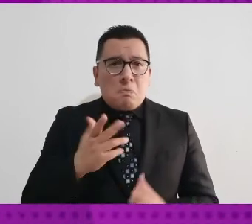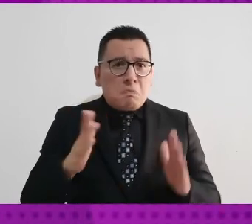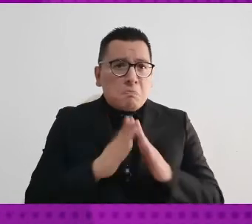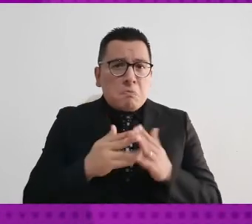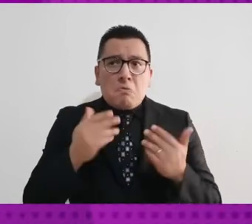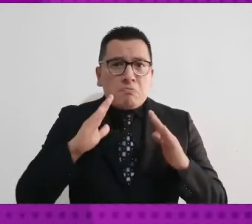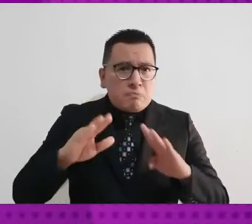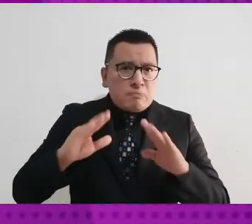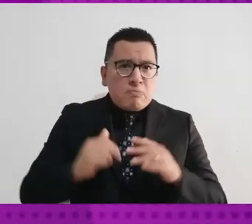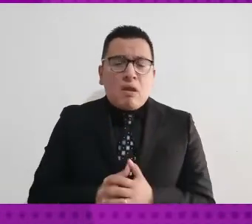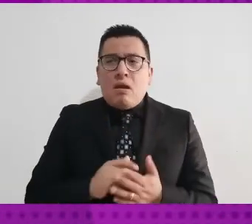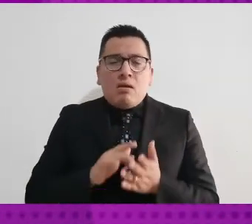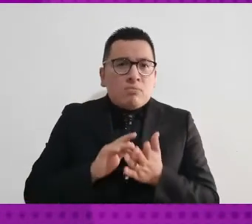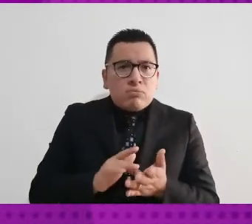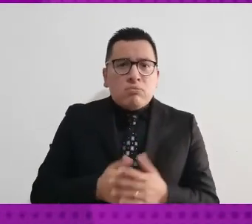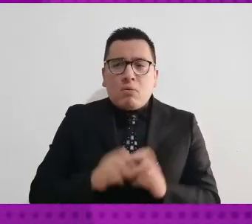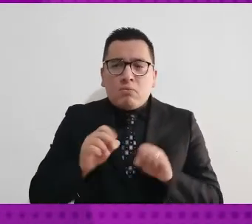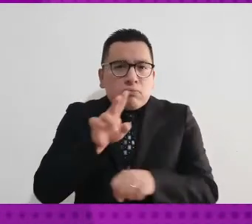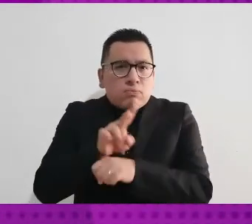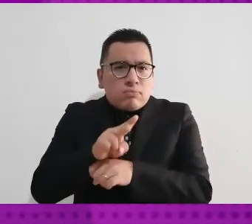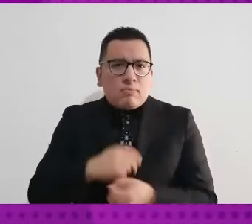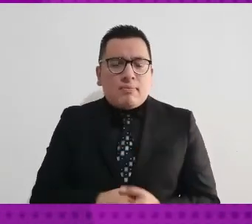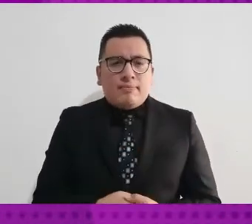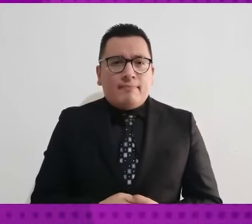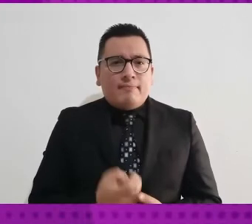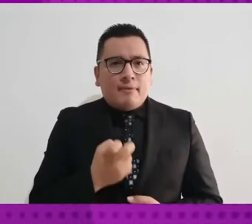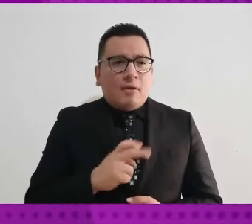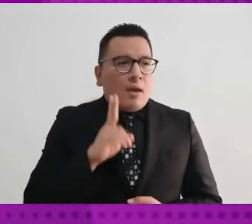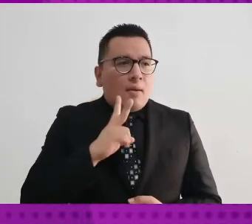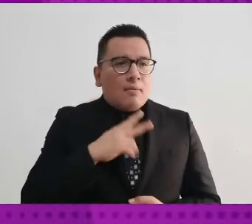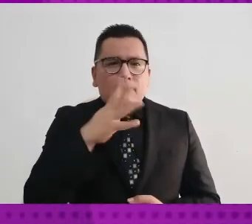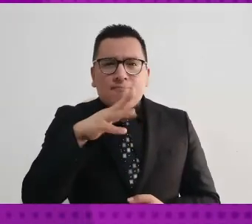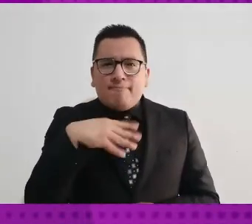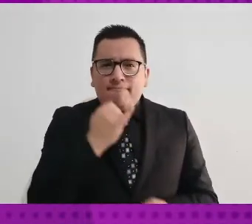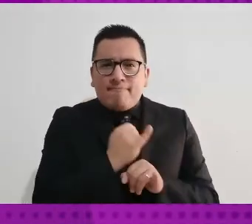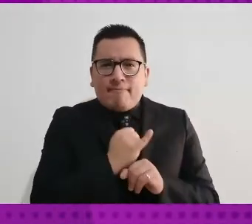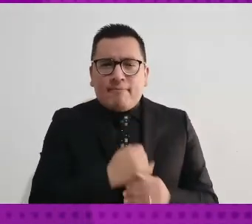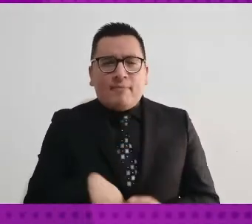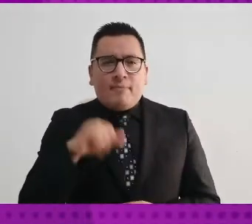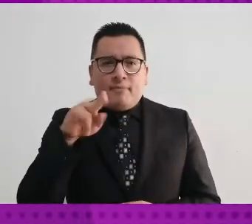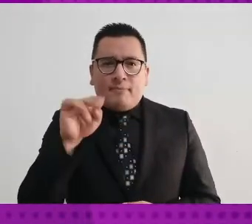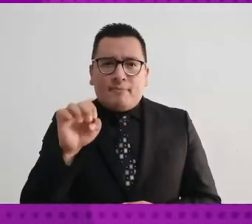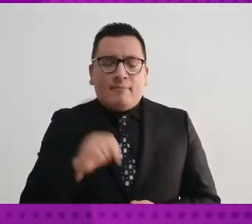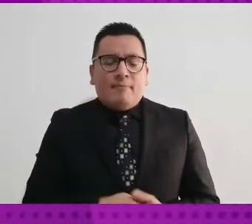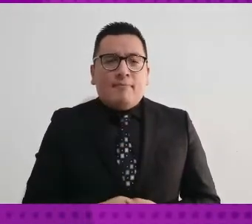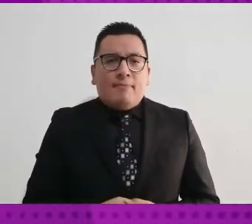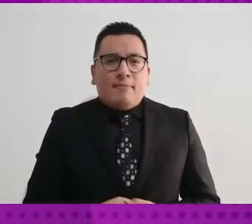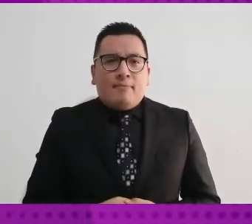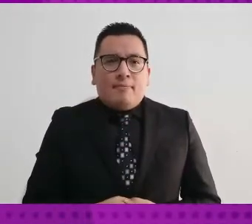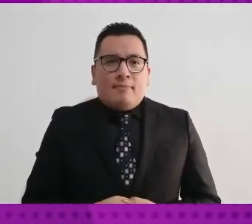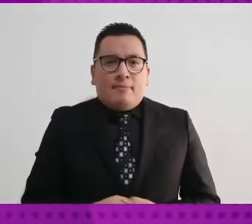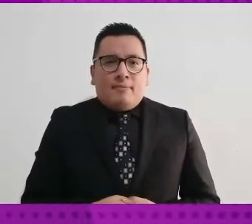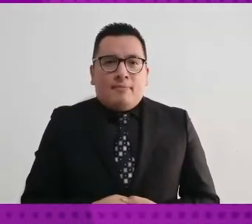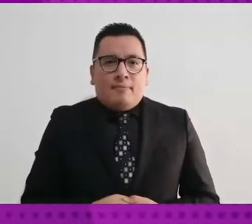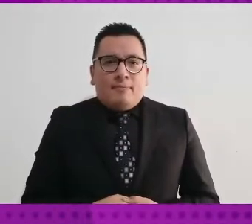participar como capacitadores, asistentes y supervisores electorales, bueno, consulten la convocatoria, está abierta en la página del INE. Y